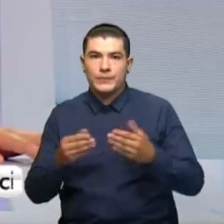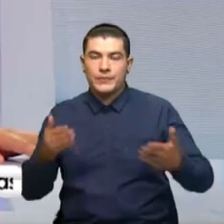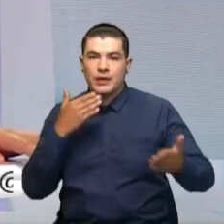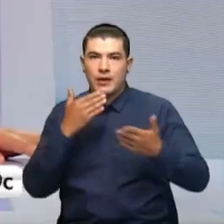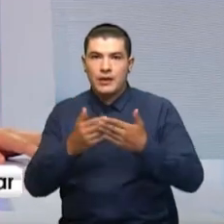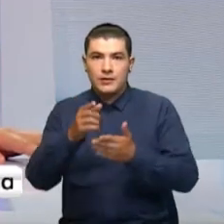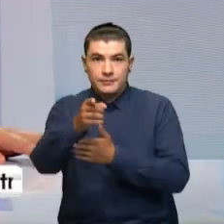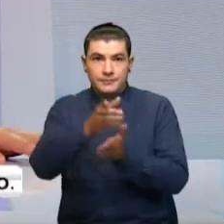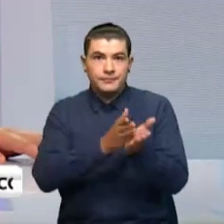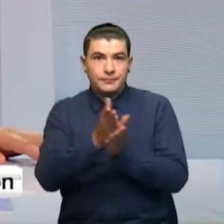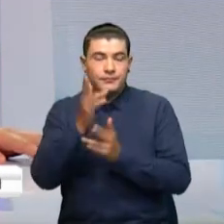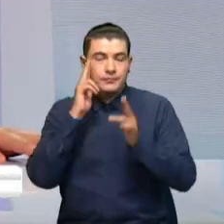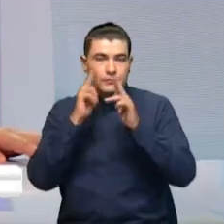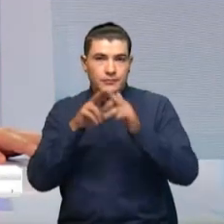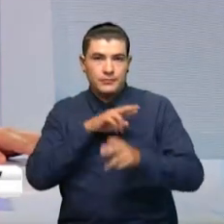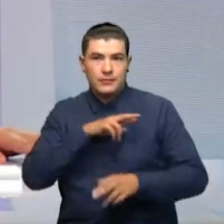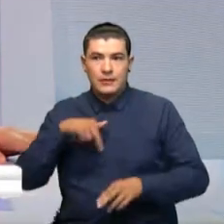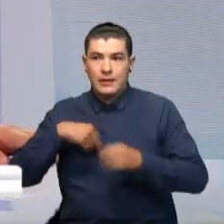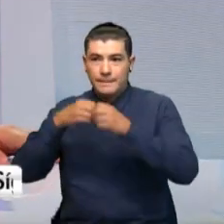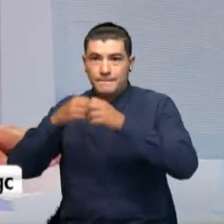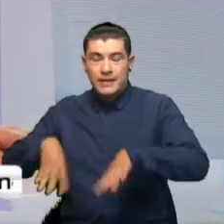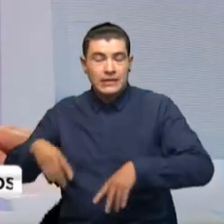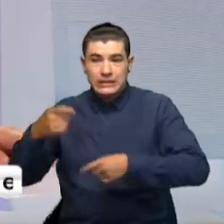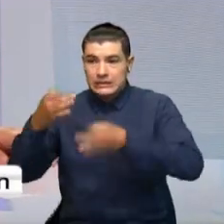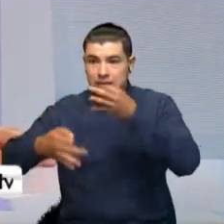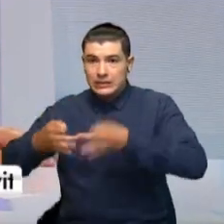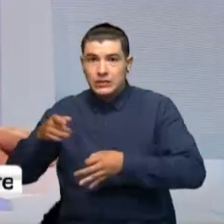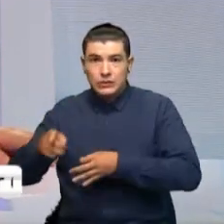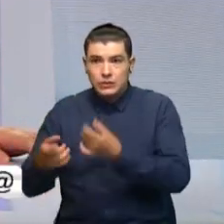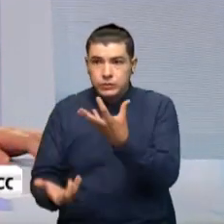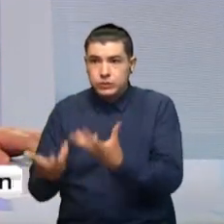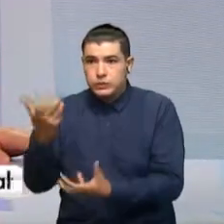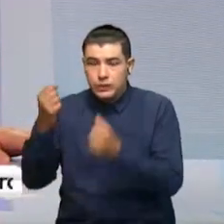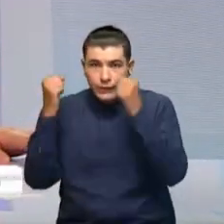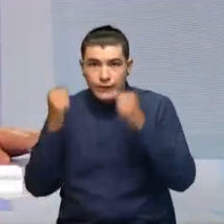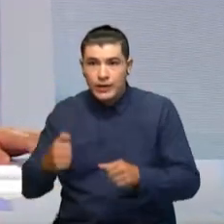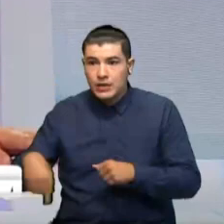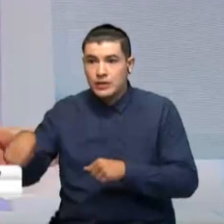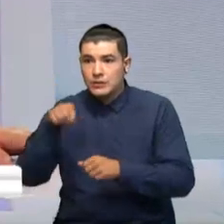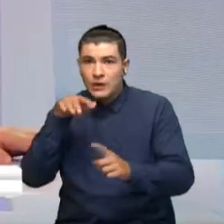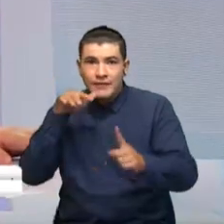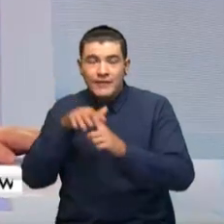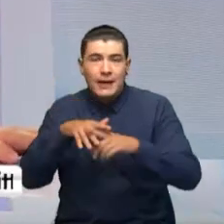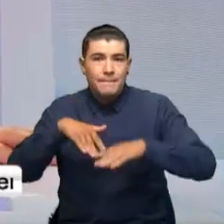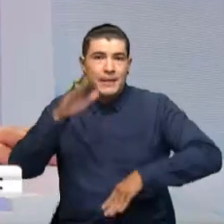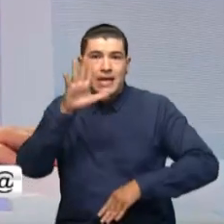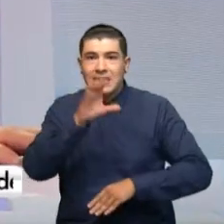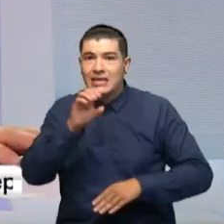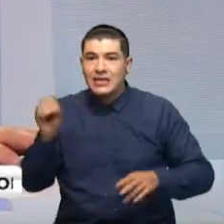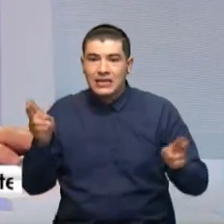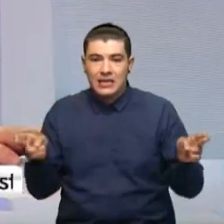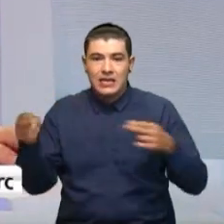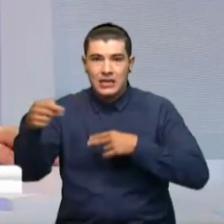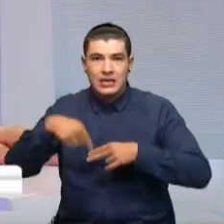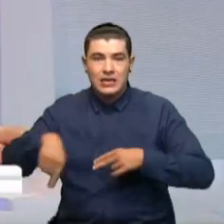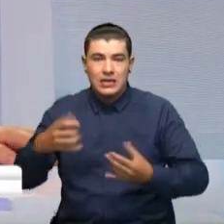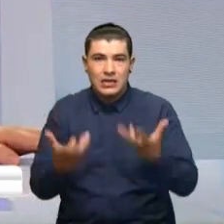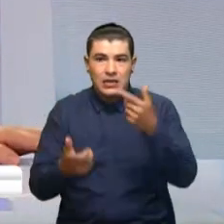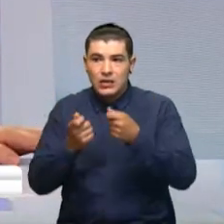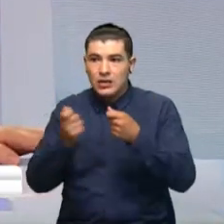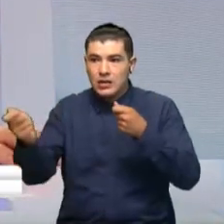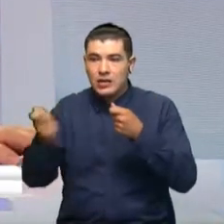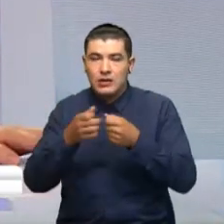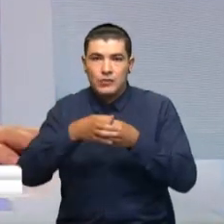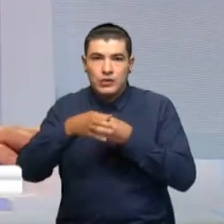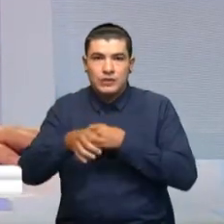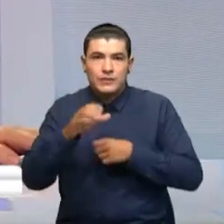y pérdidas incalculables en el páramo del almorzadero dejo un incendio forestal que arrasó con más de 500 hectáreas de vegetación en límites en